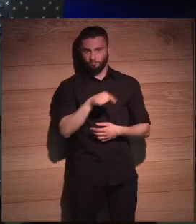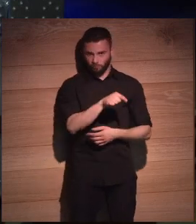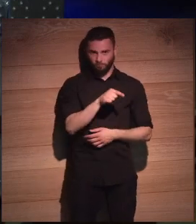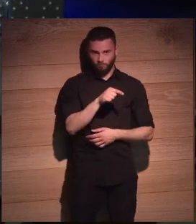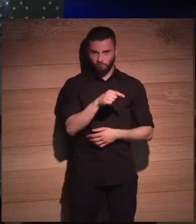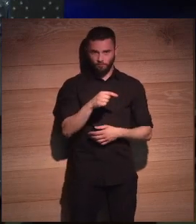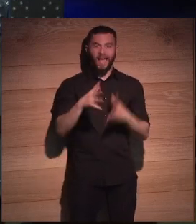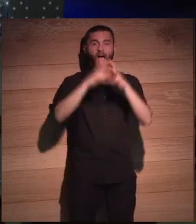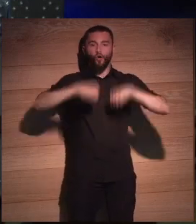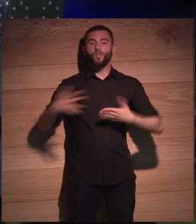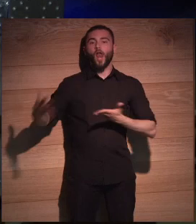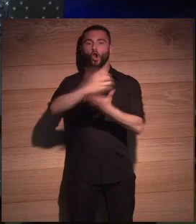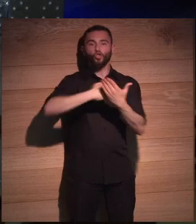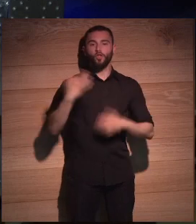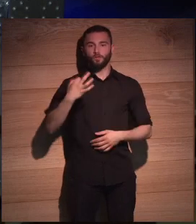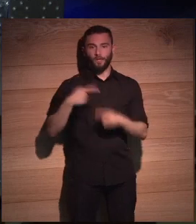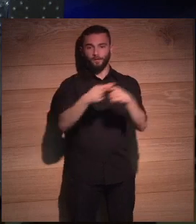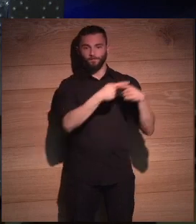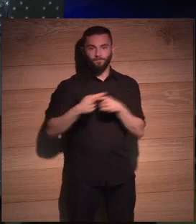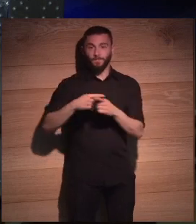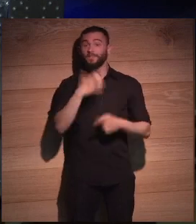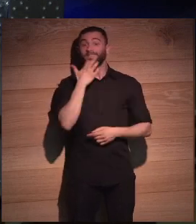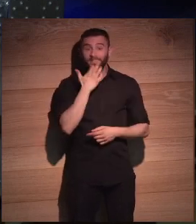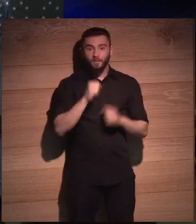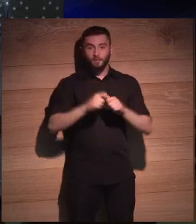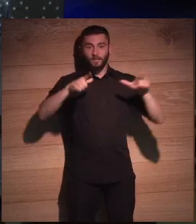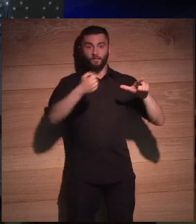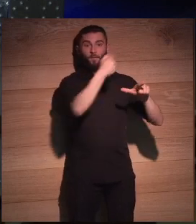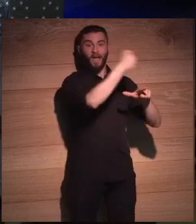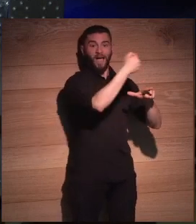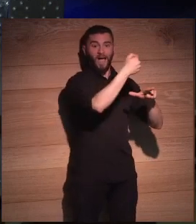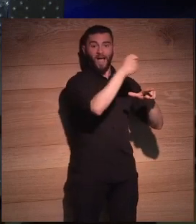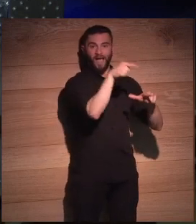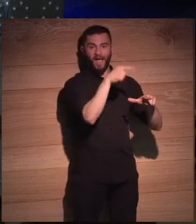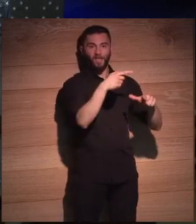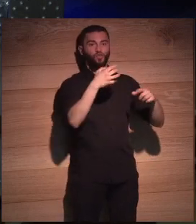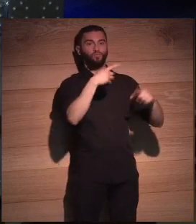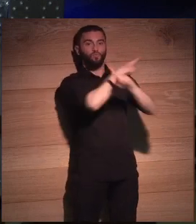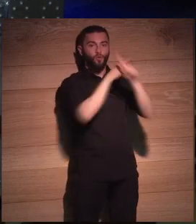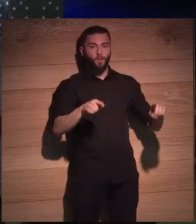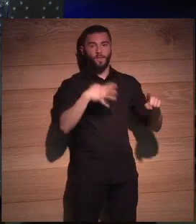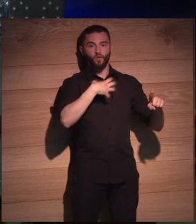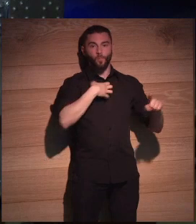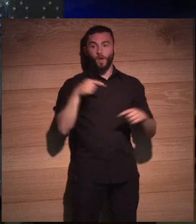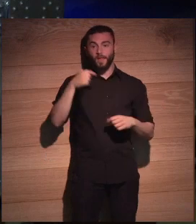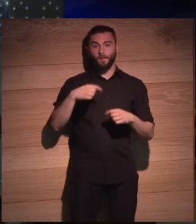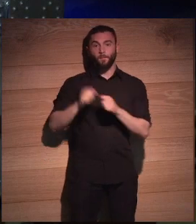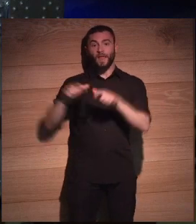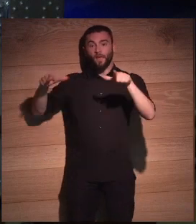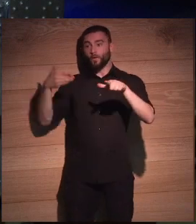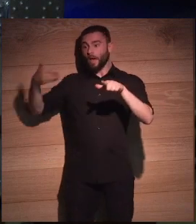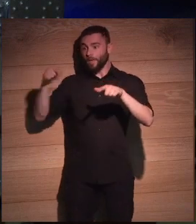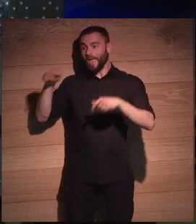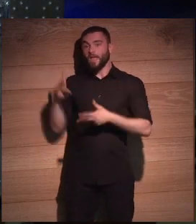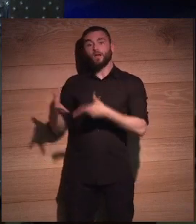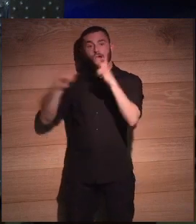acordarlo entre todos. Porque si no, lo que es censura para la plataforma A puede no ser censura para la plataforma B, ¿vale? Y nunca jamás